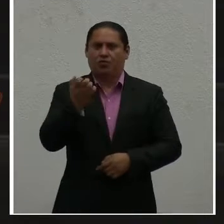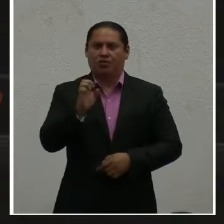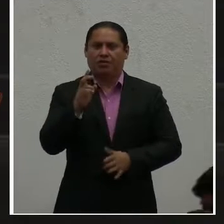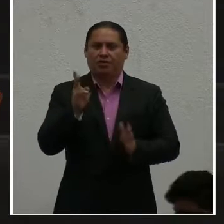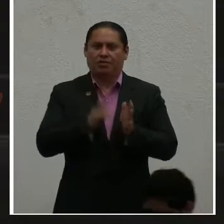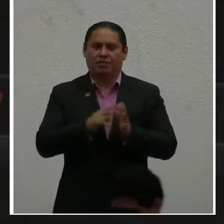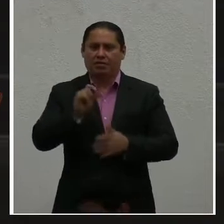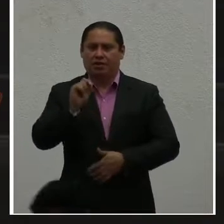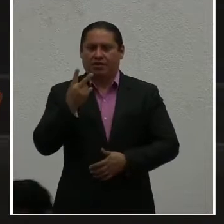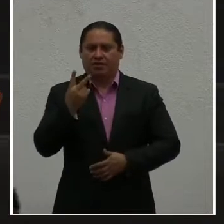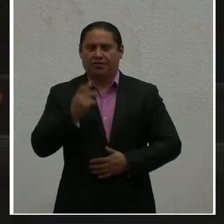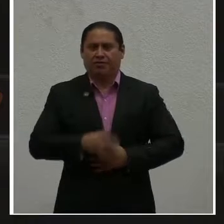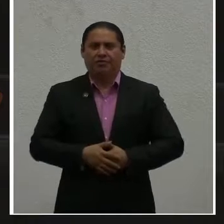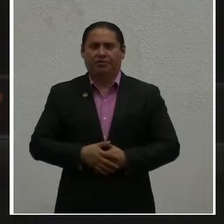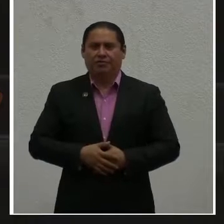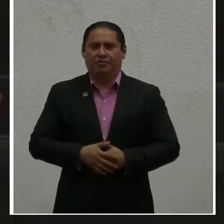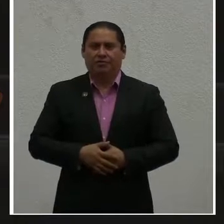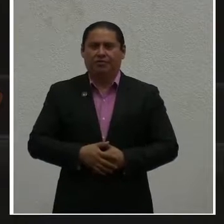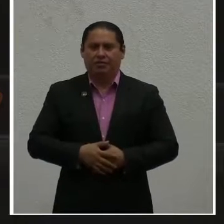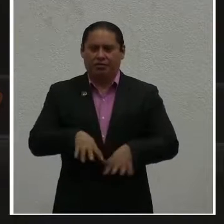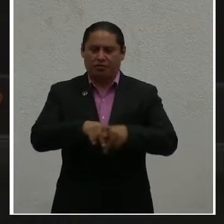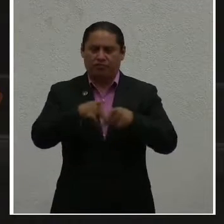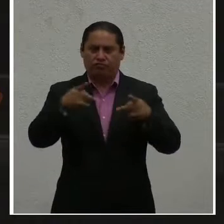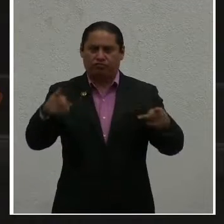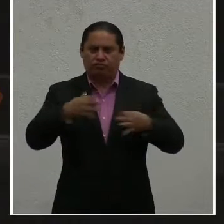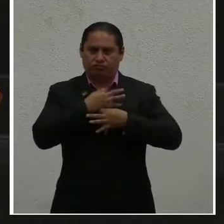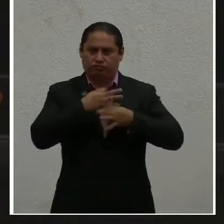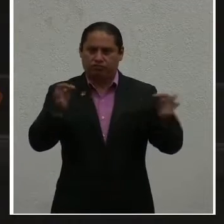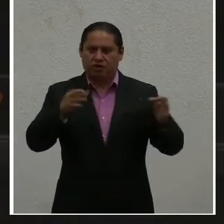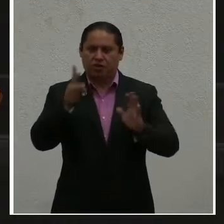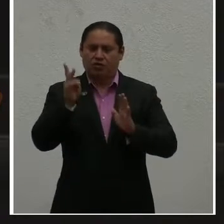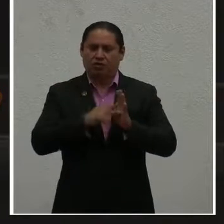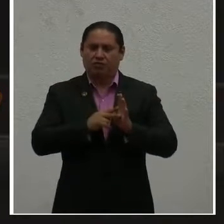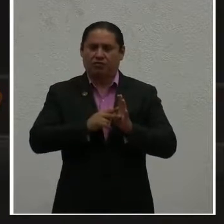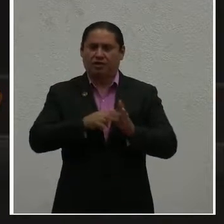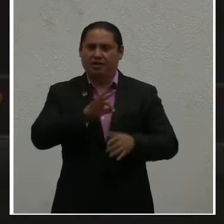de 2022 bajo la publicación número